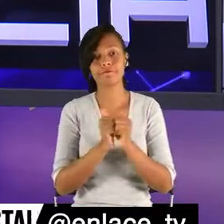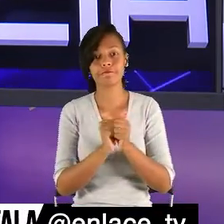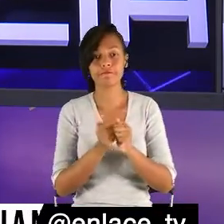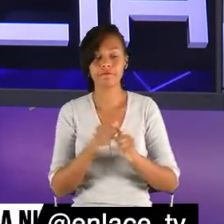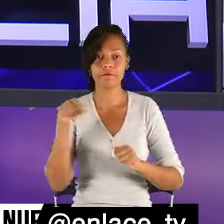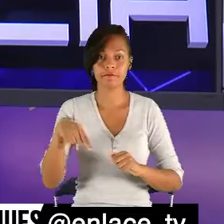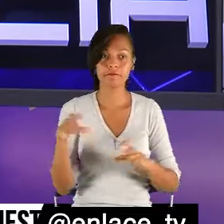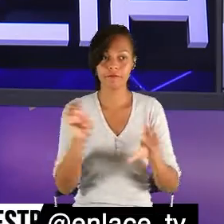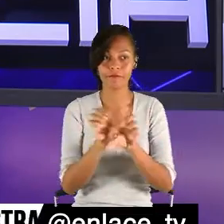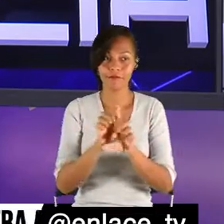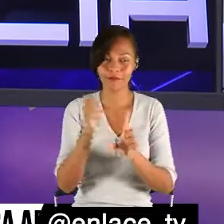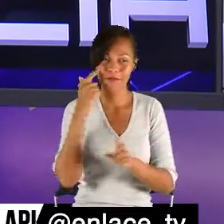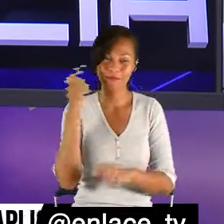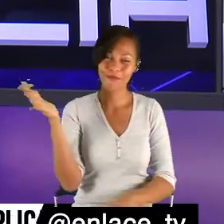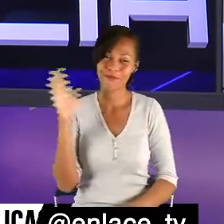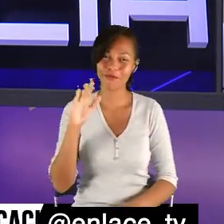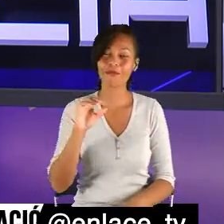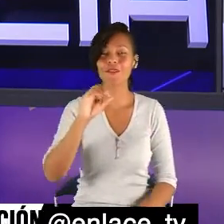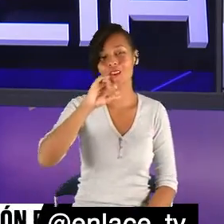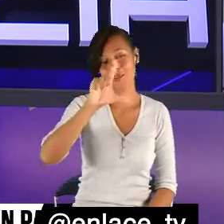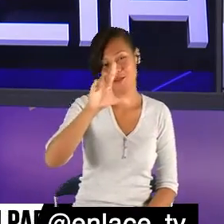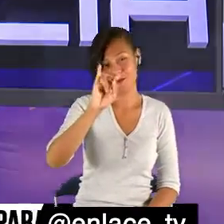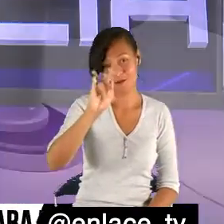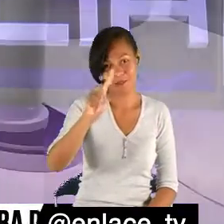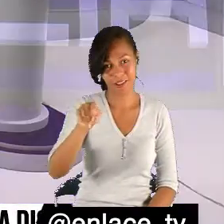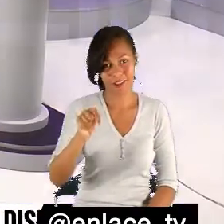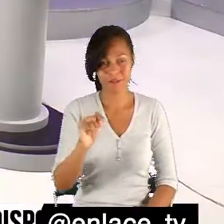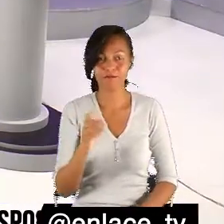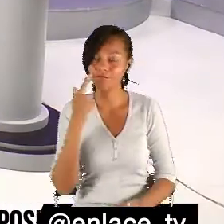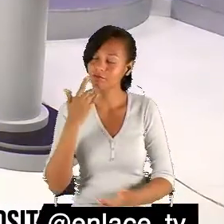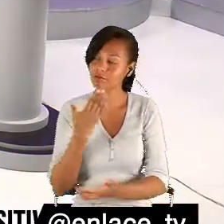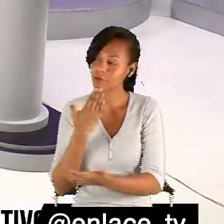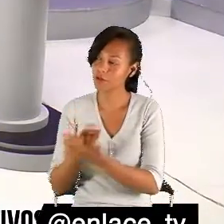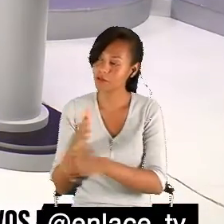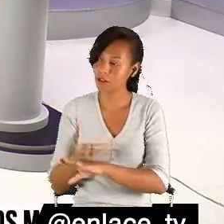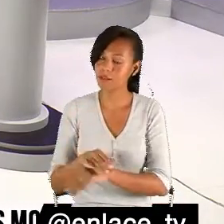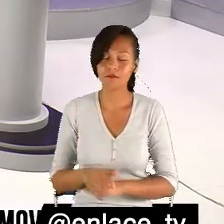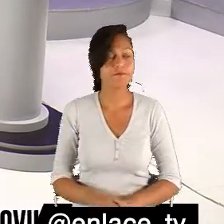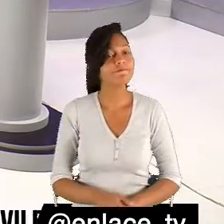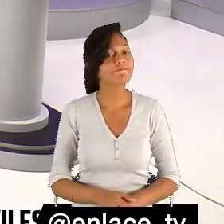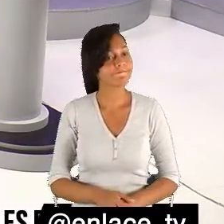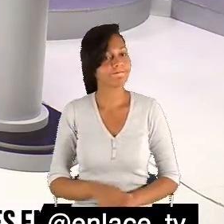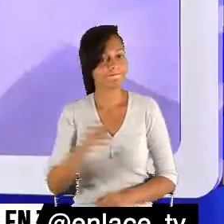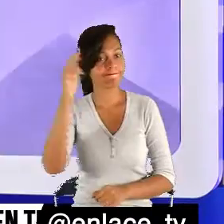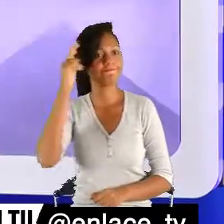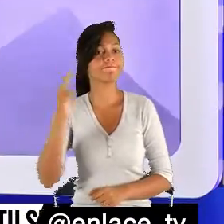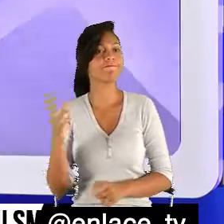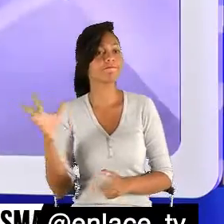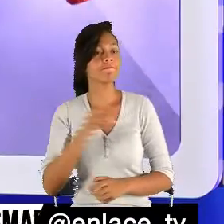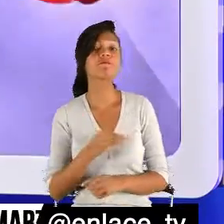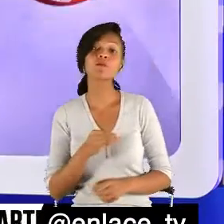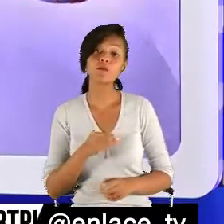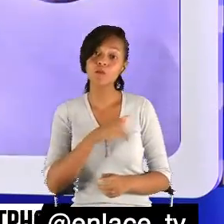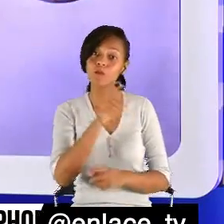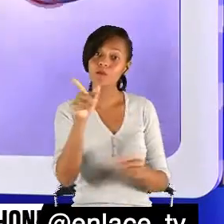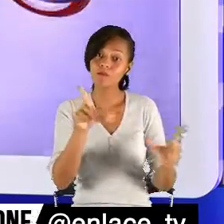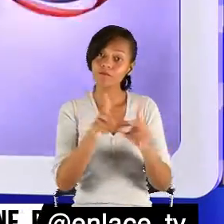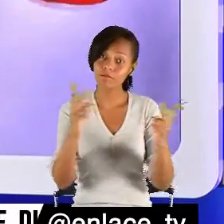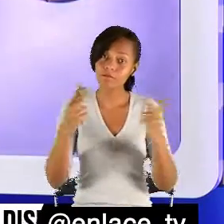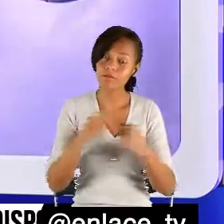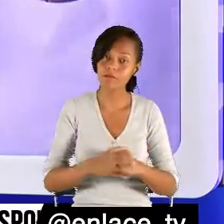para ustedes luís alfonso el pocho molina 8 muy buenas artes para hacer olayan y que tal saludo para usted para todos los televidentes en